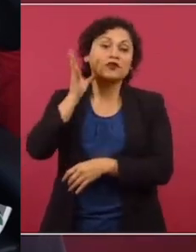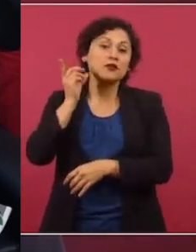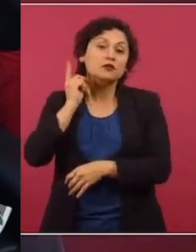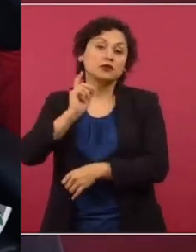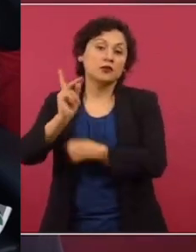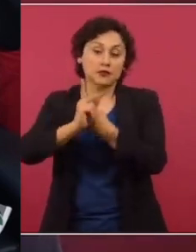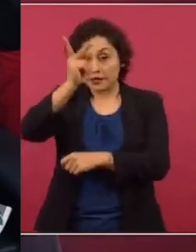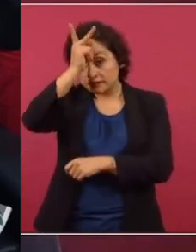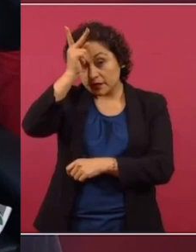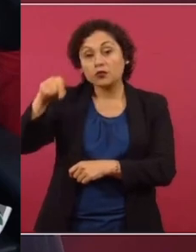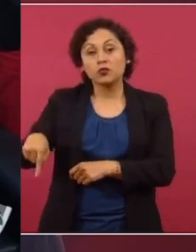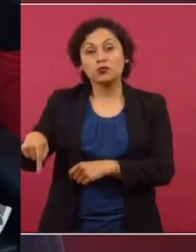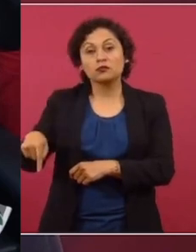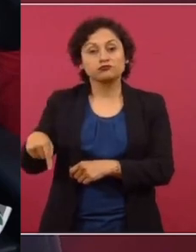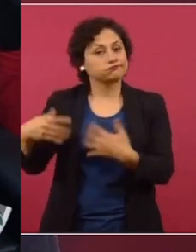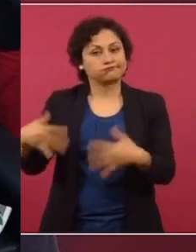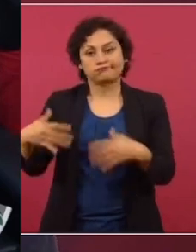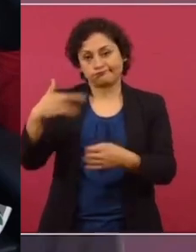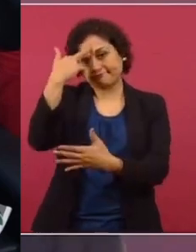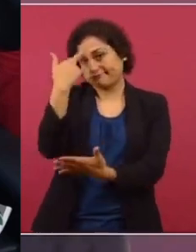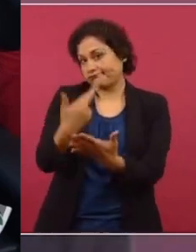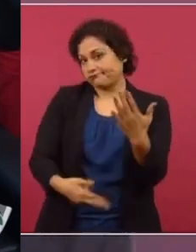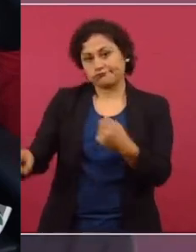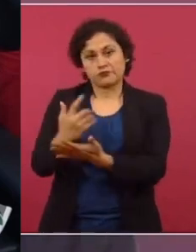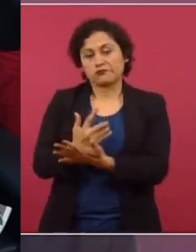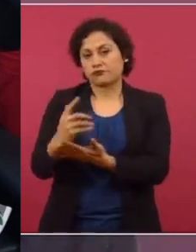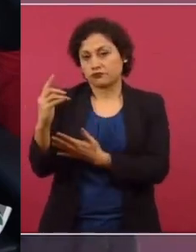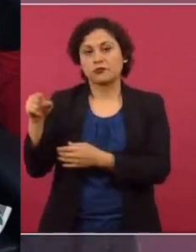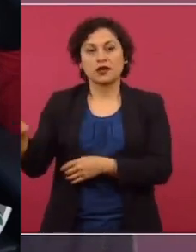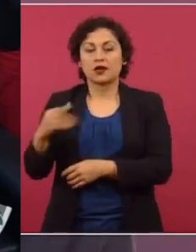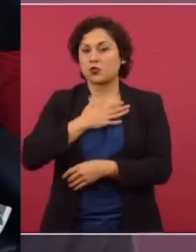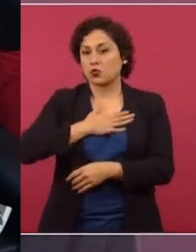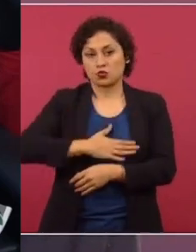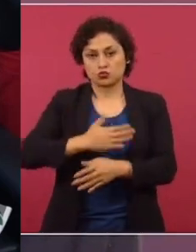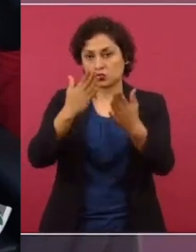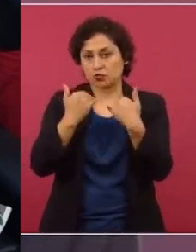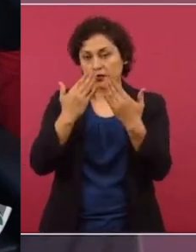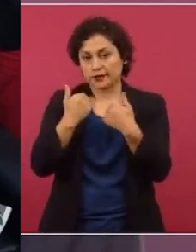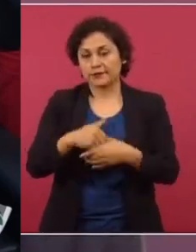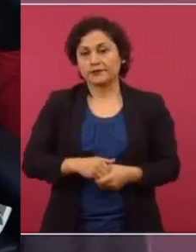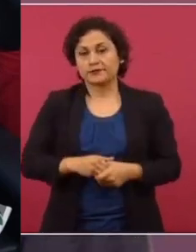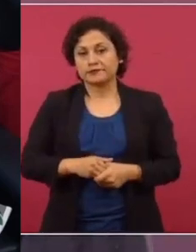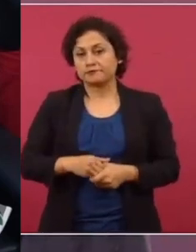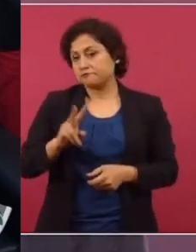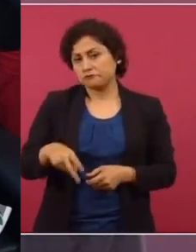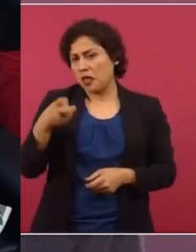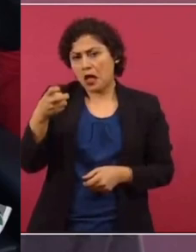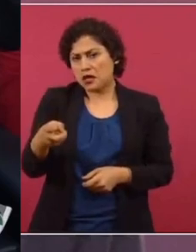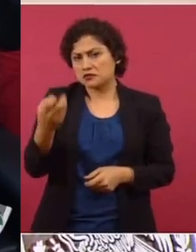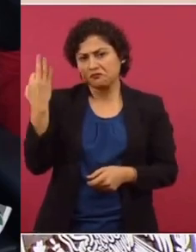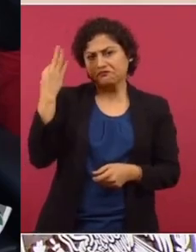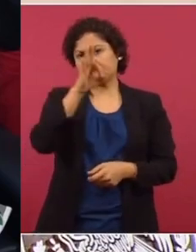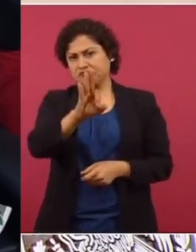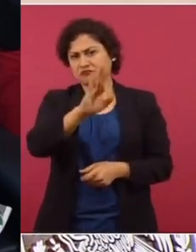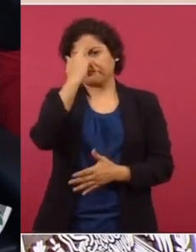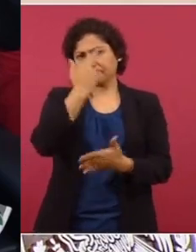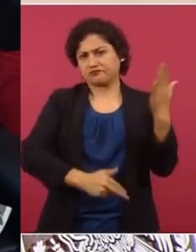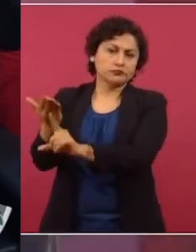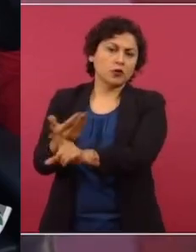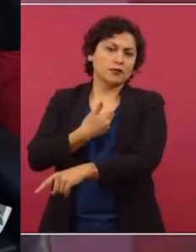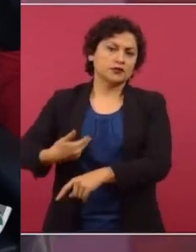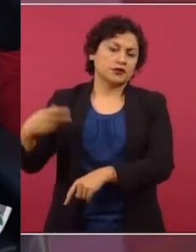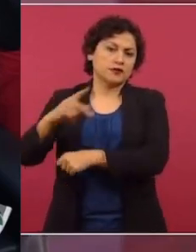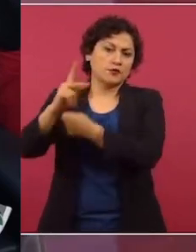Perú se extralimitó y cometió una injusticia, fue un golpe a la legalidad y a la